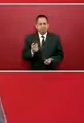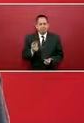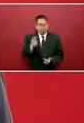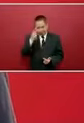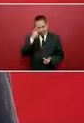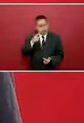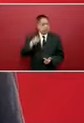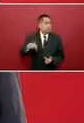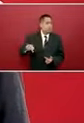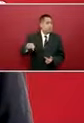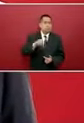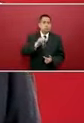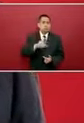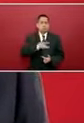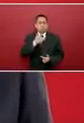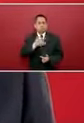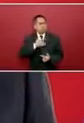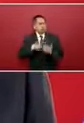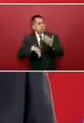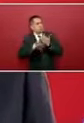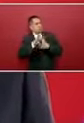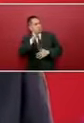se sientan agredidos.